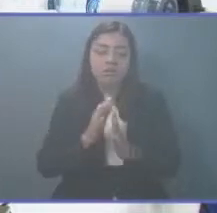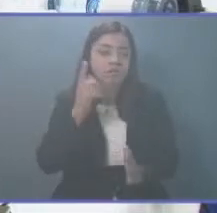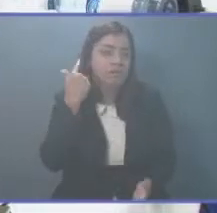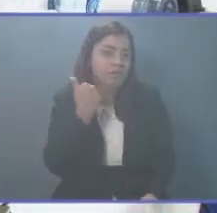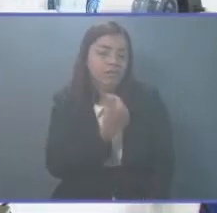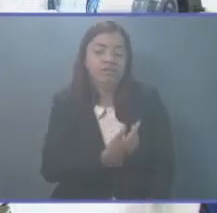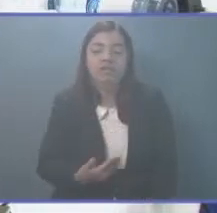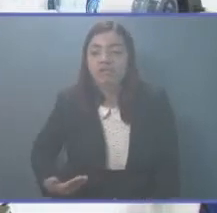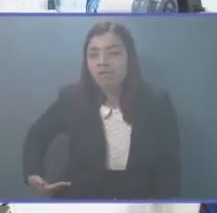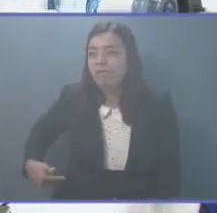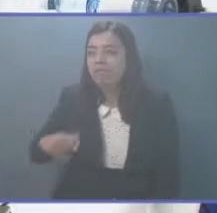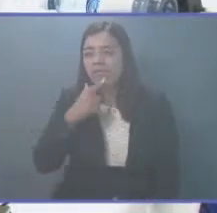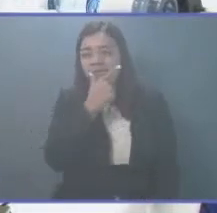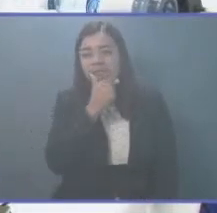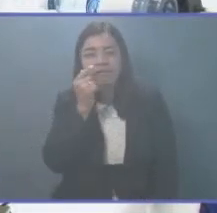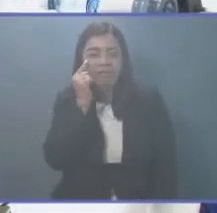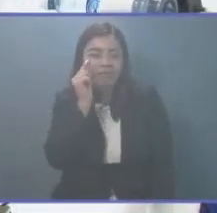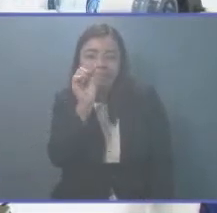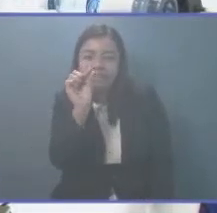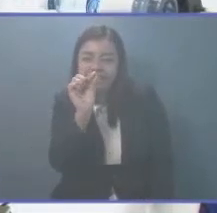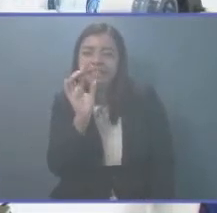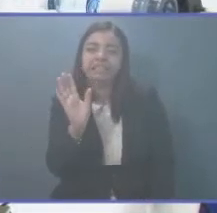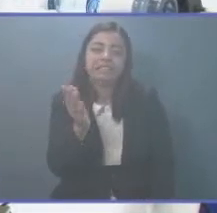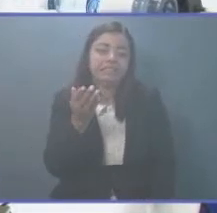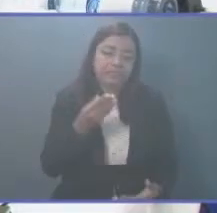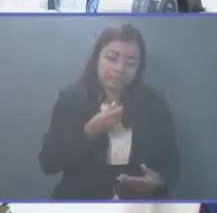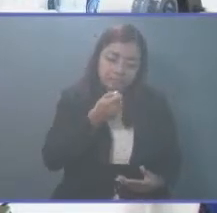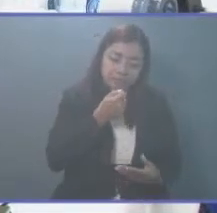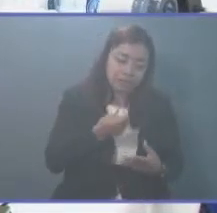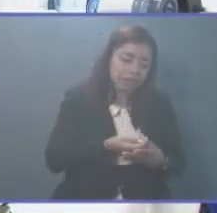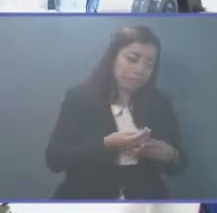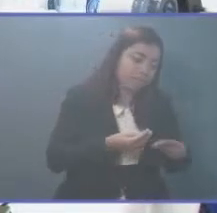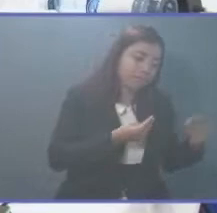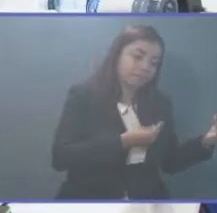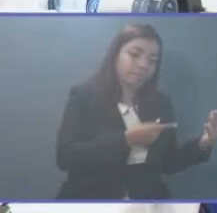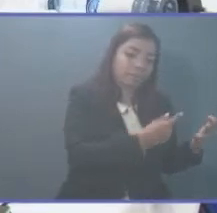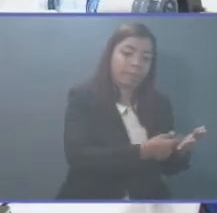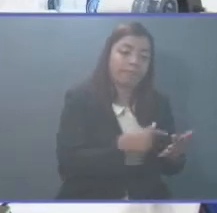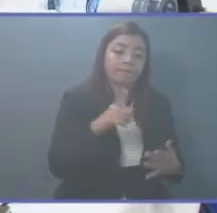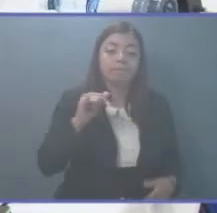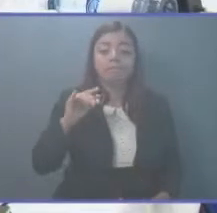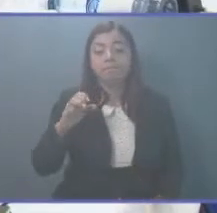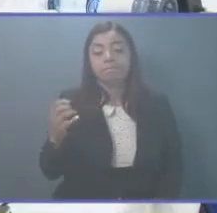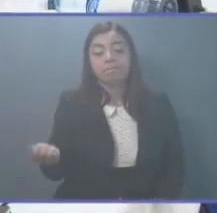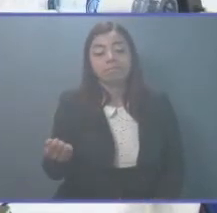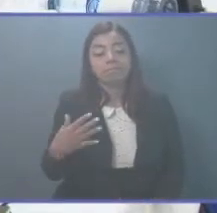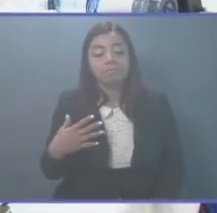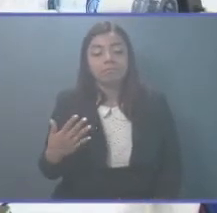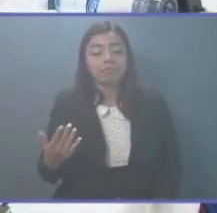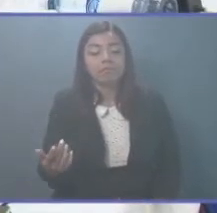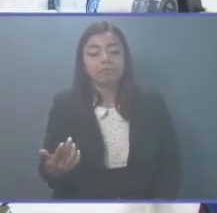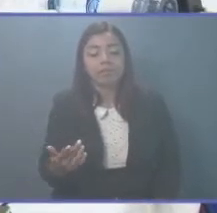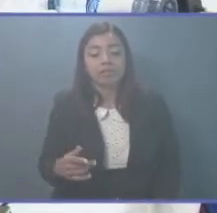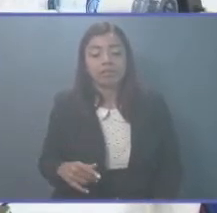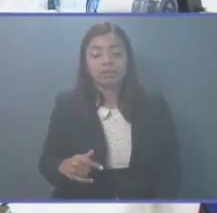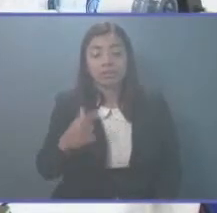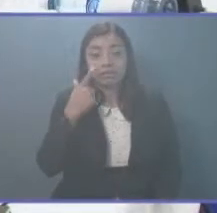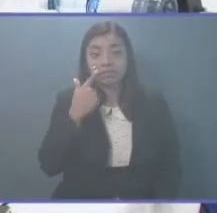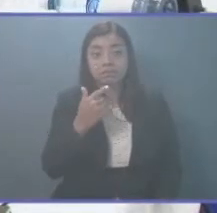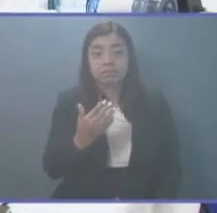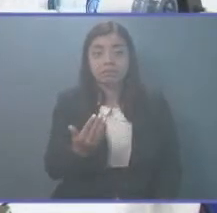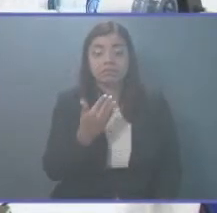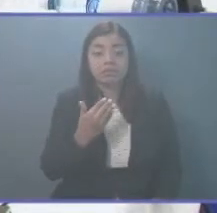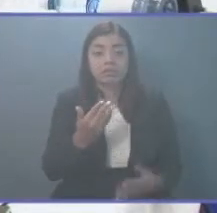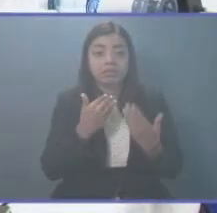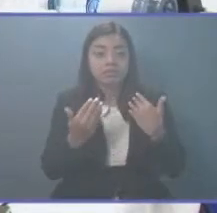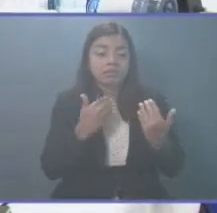que me permitiera llevar esto, porque es importante, porque la licenciada hizo una una exclusión